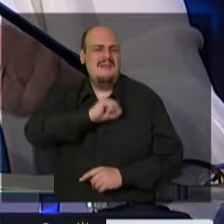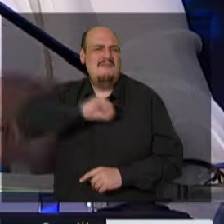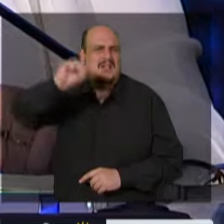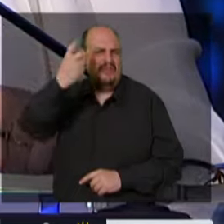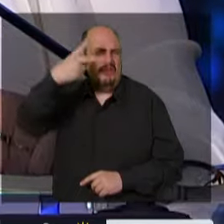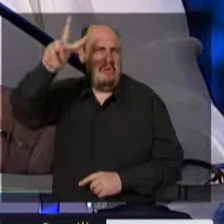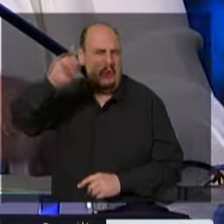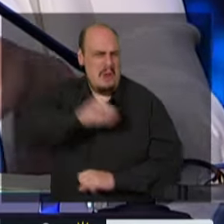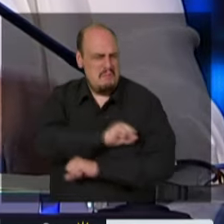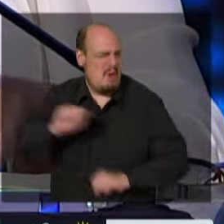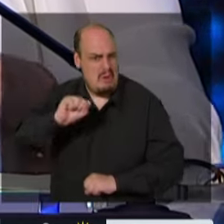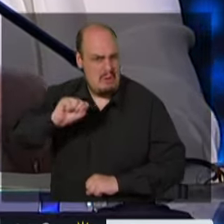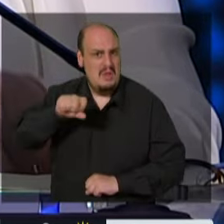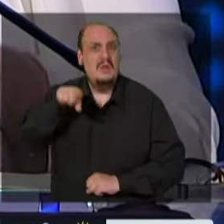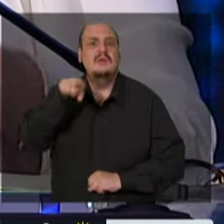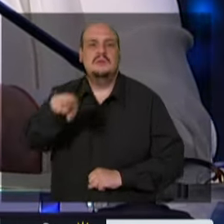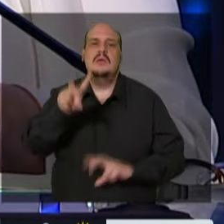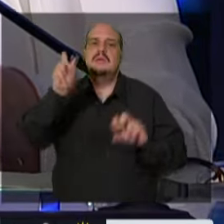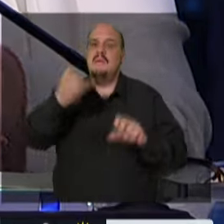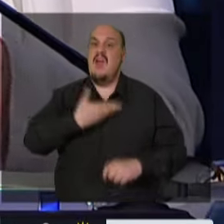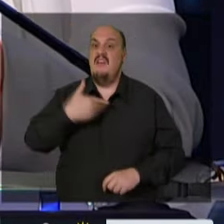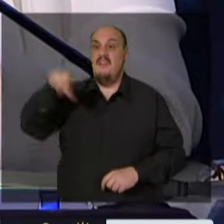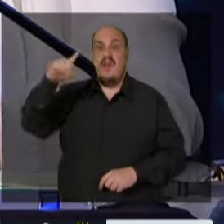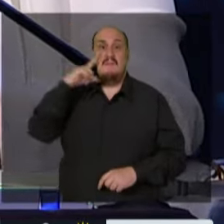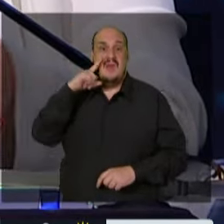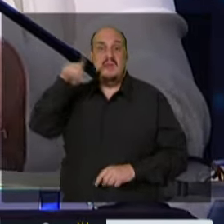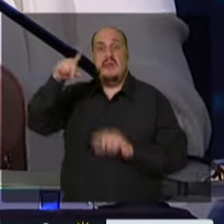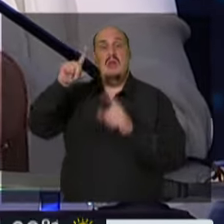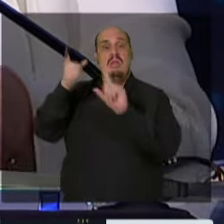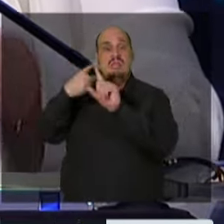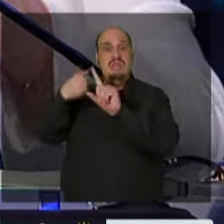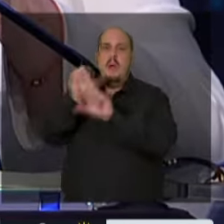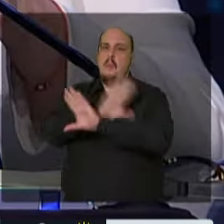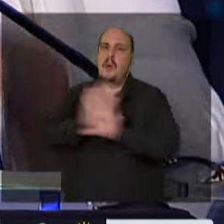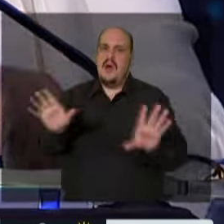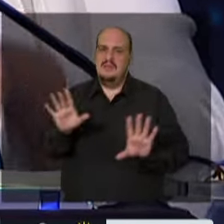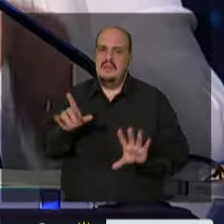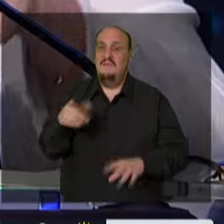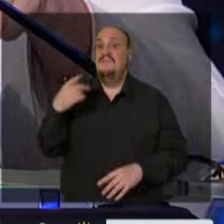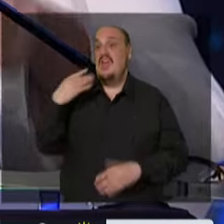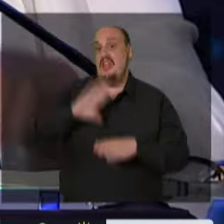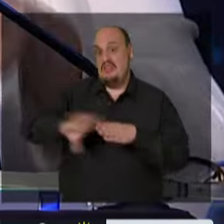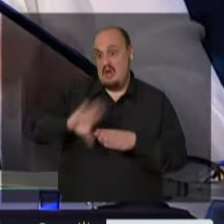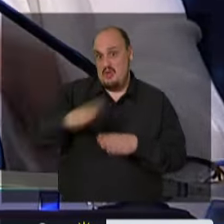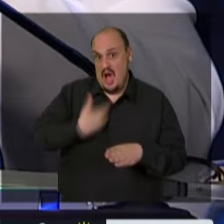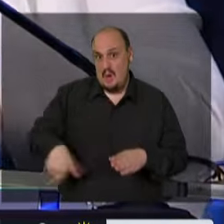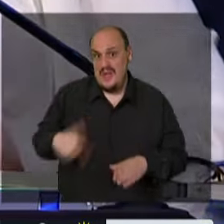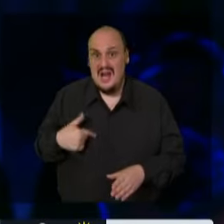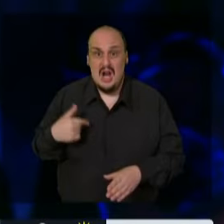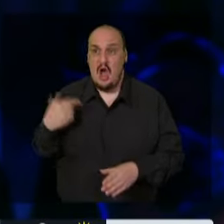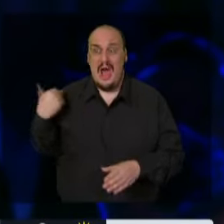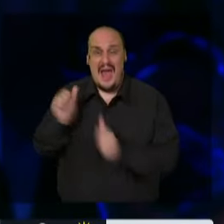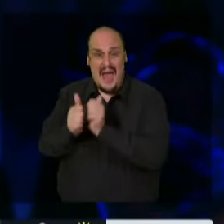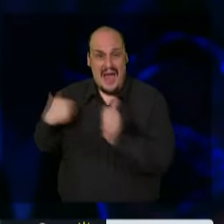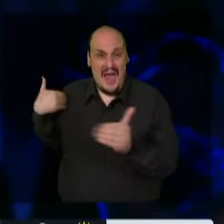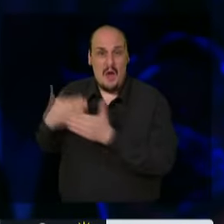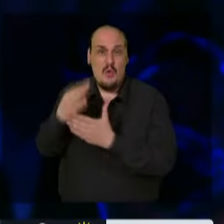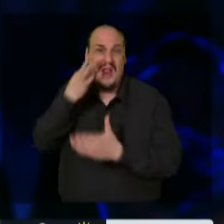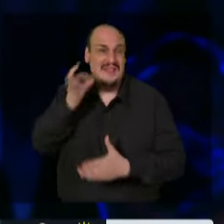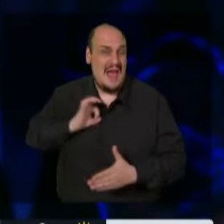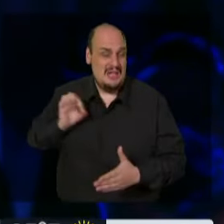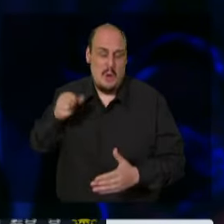presupuesto que presentaste. Y terminala con el Fondo Monetario, porque la deuda de este gobierno es la mayor de hace 40 años.